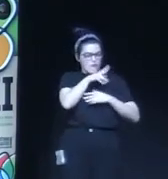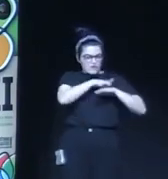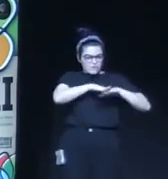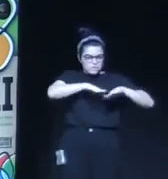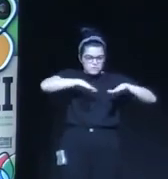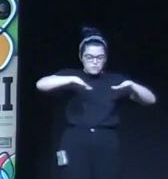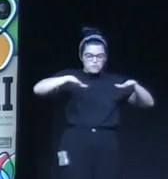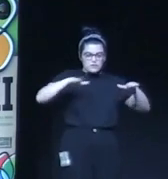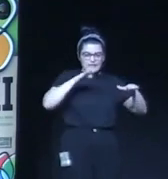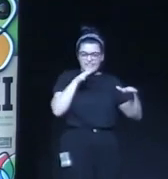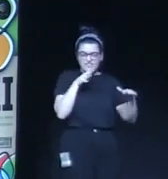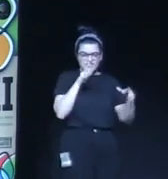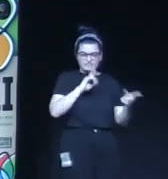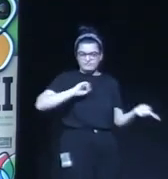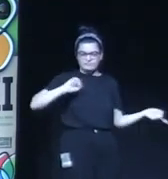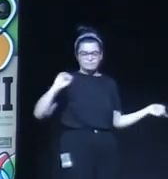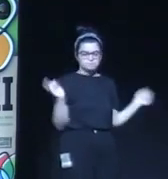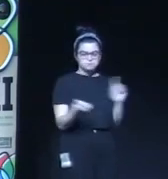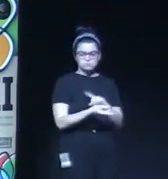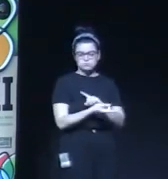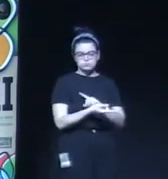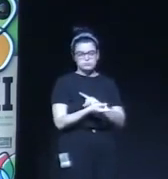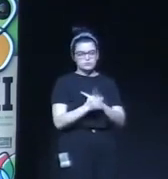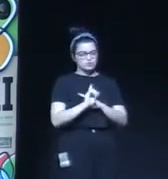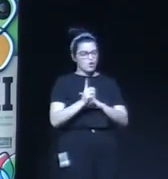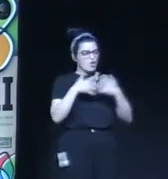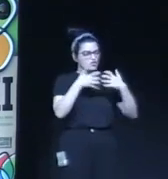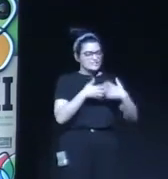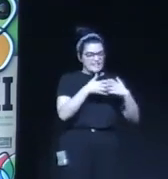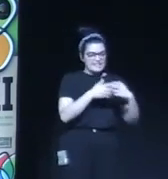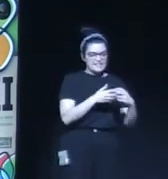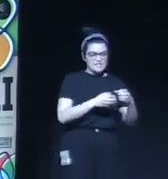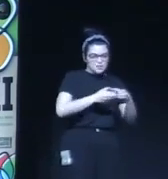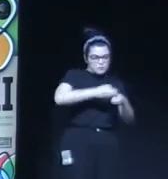ahora no es más que tanques, chimeneas